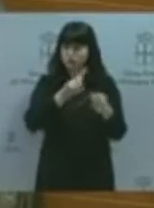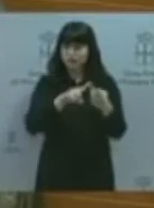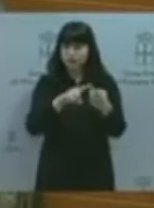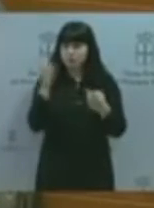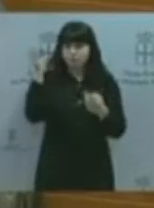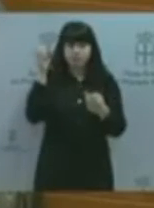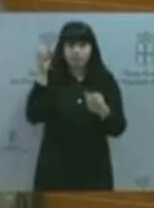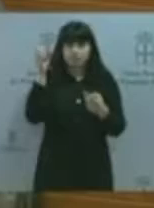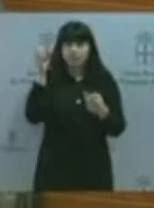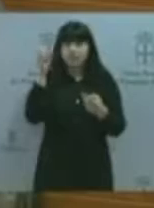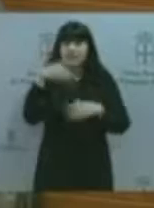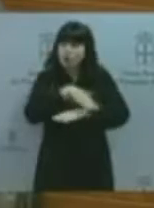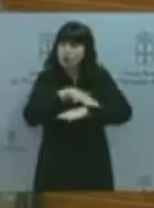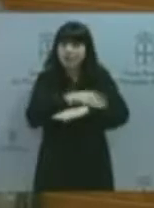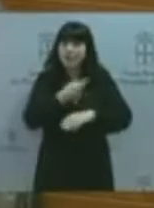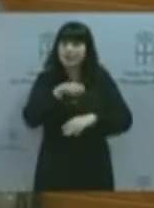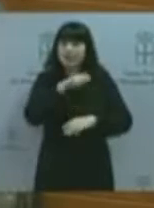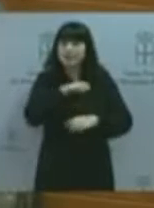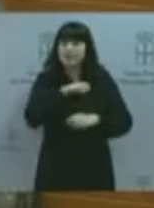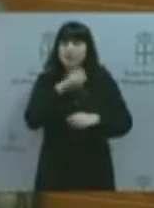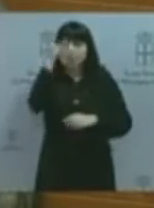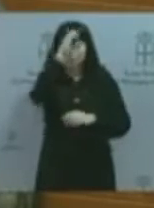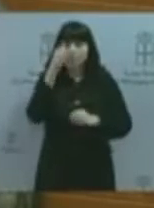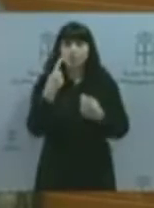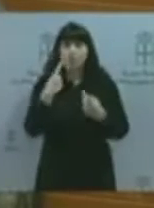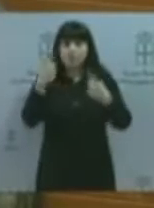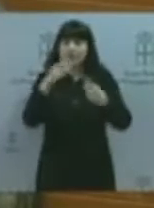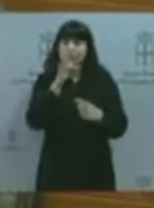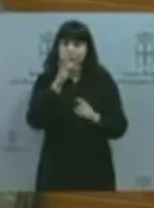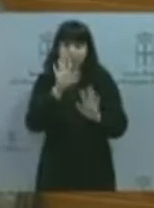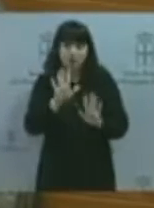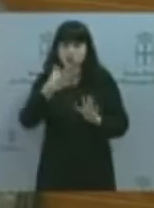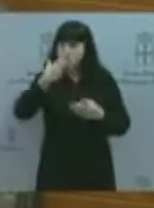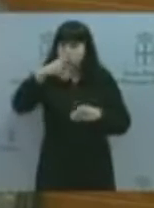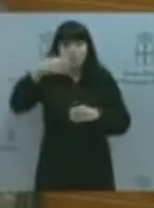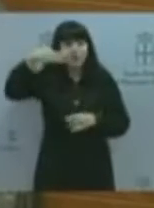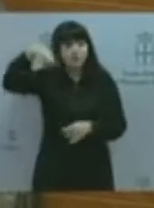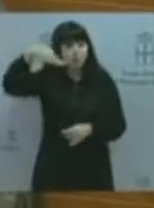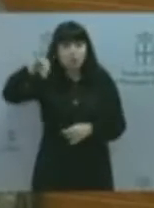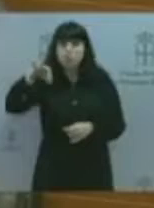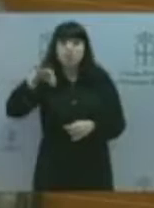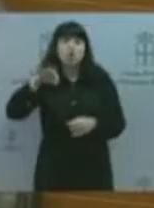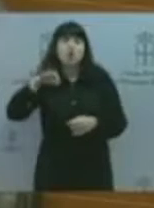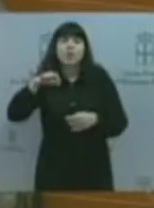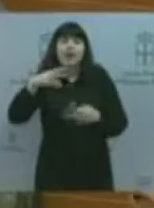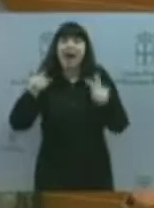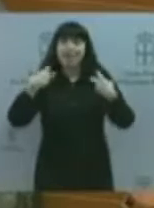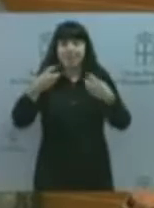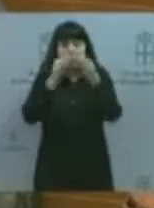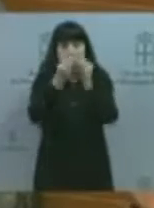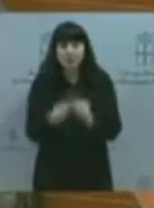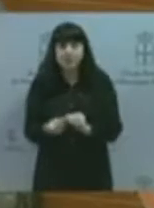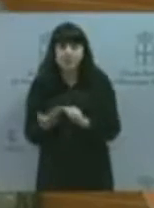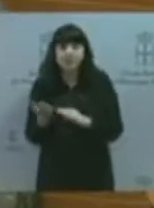único documento que existe emitido por el Ministerio de Hacienda, que se elevó, como sabe, al Consejo de Política Fiscal y Financiera, habla de que por sí misma